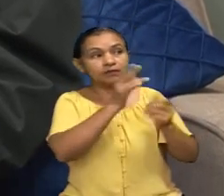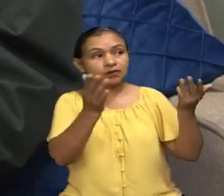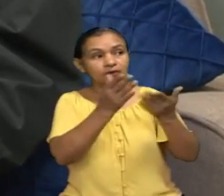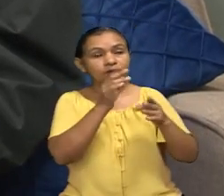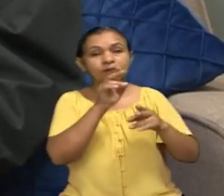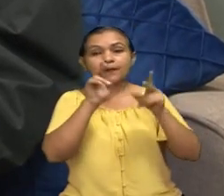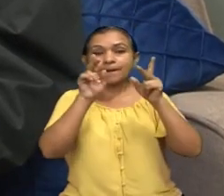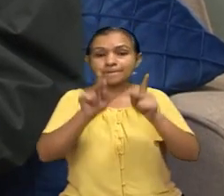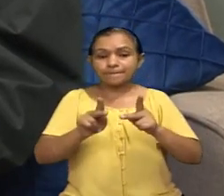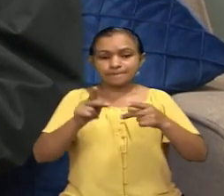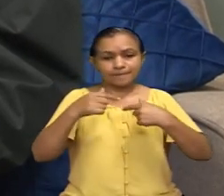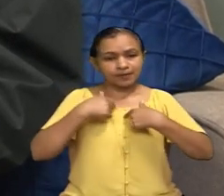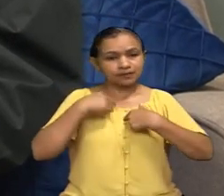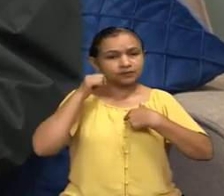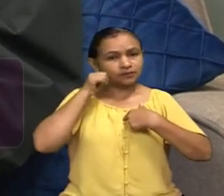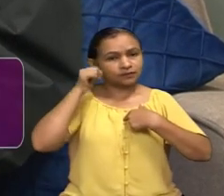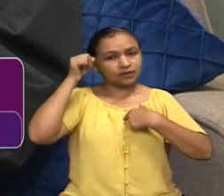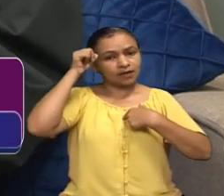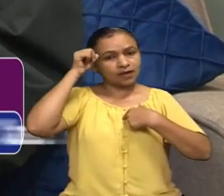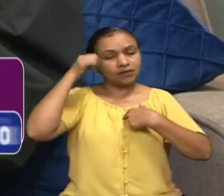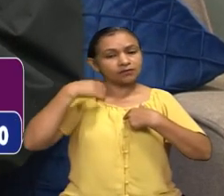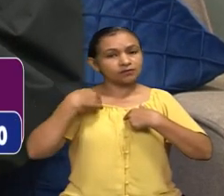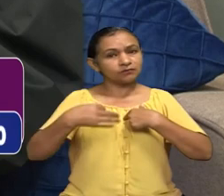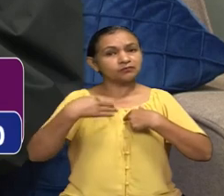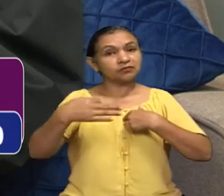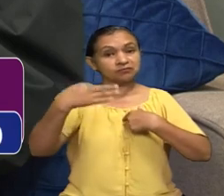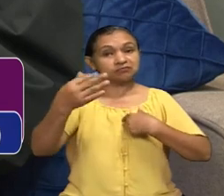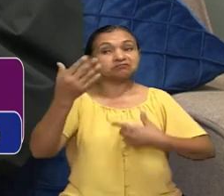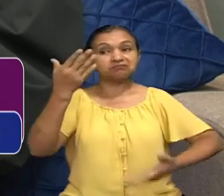somos personas adultas mayores en potencia.